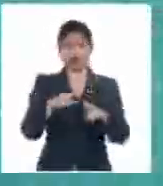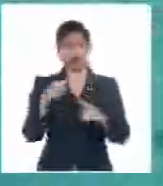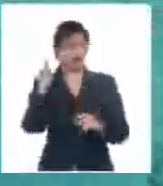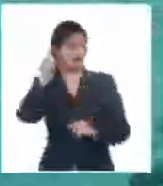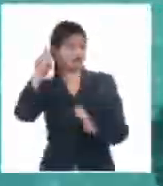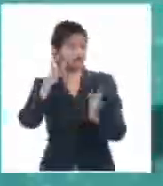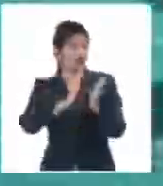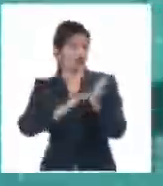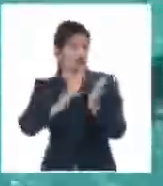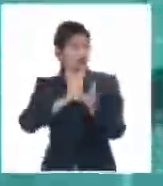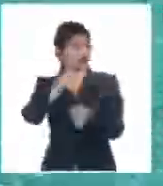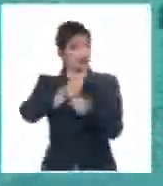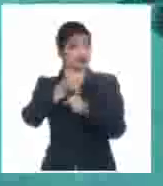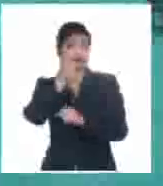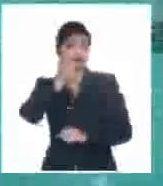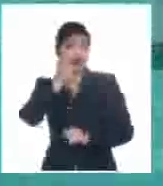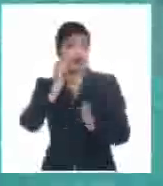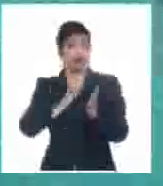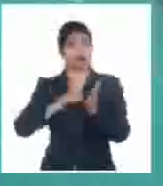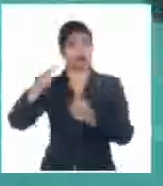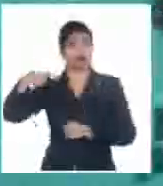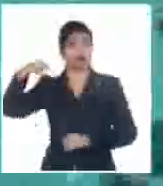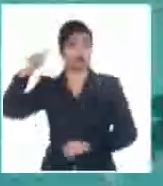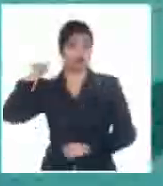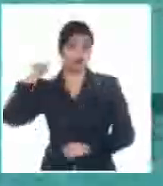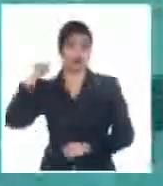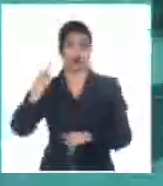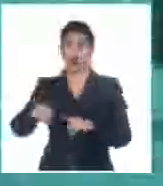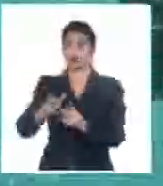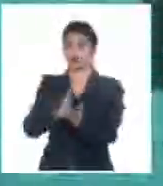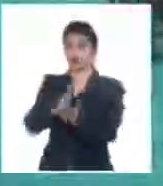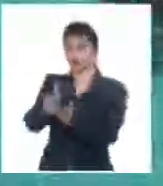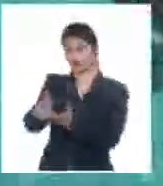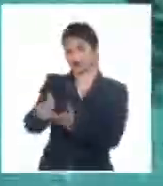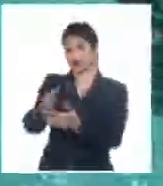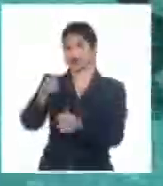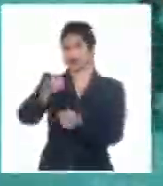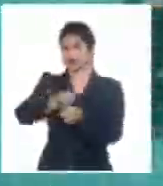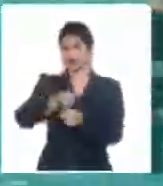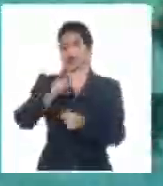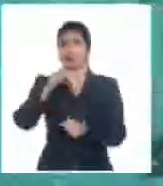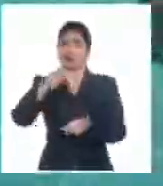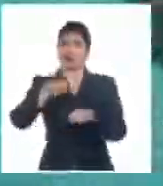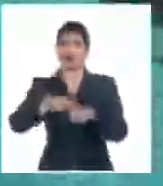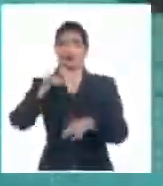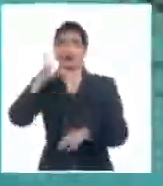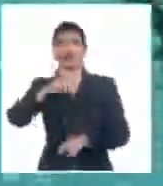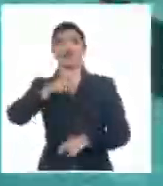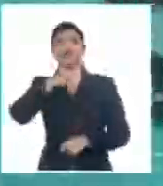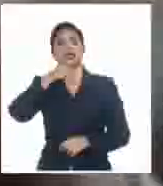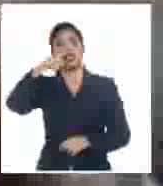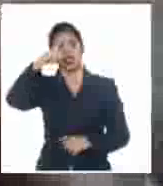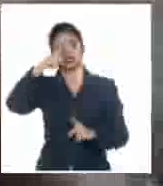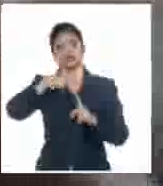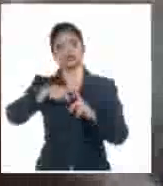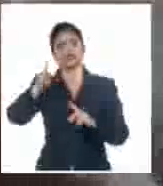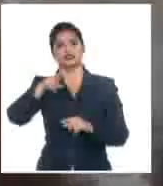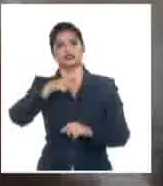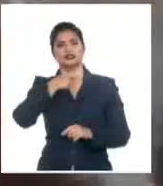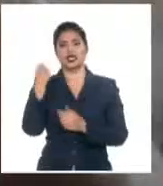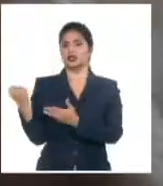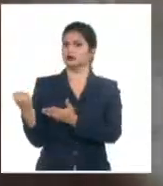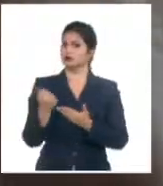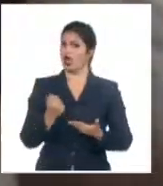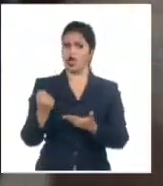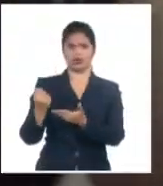sobre todo el mes anterior, con el lastre, y entonces el trabajo con el lastre me ayudó mucho en los entrenamientos,